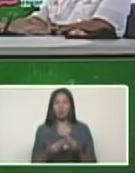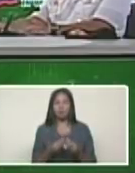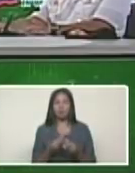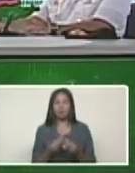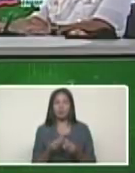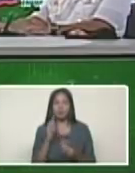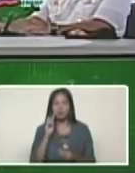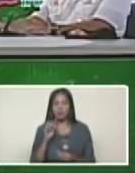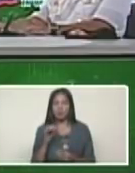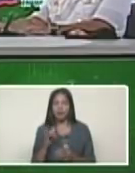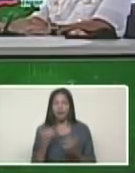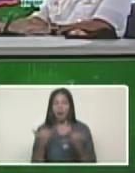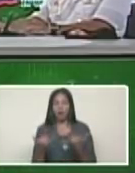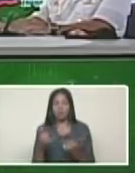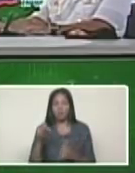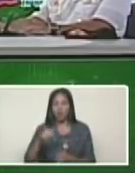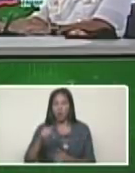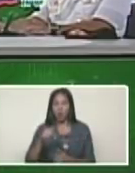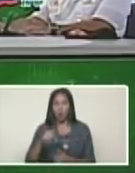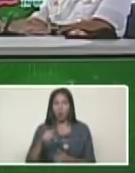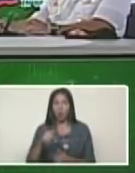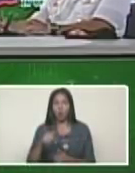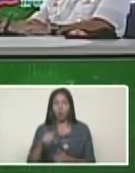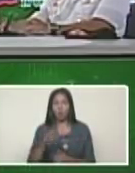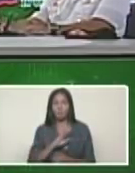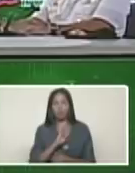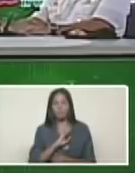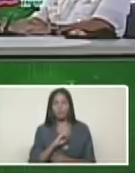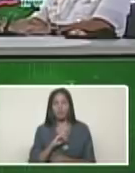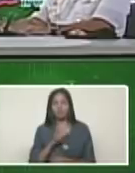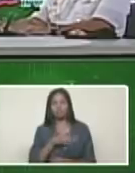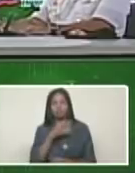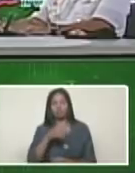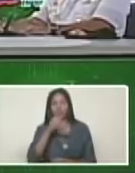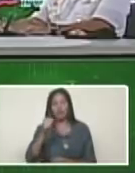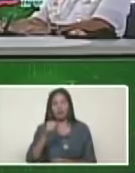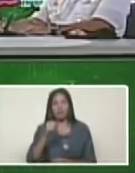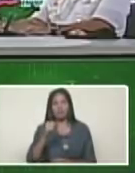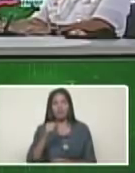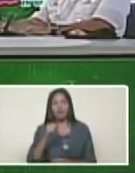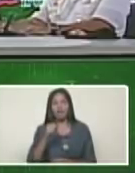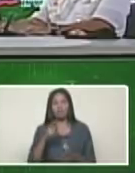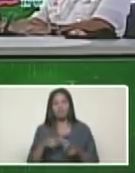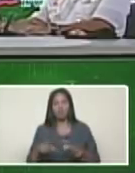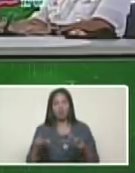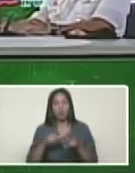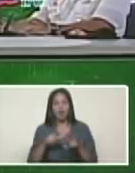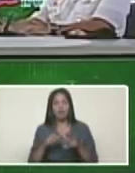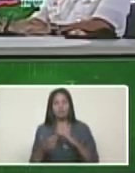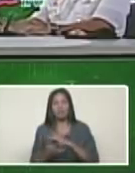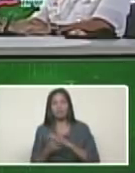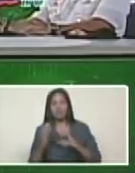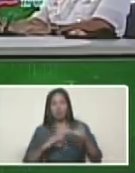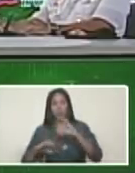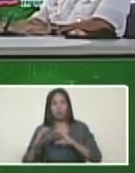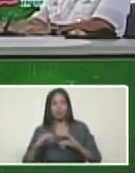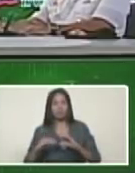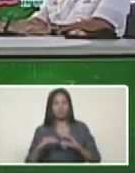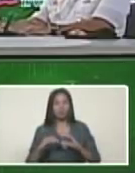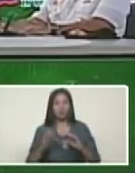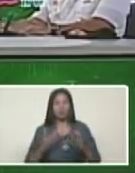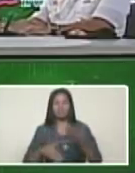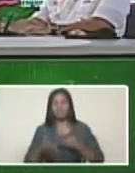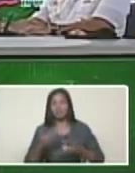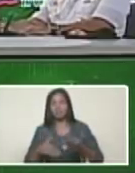y es a partir de hoy la Corporación Socialista del sector de las telecomunicaciones y